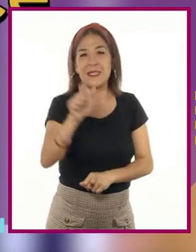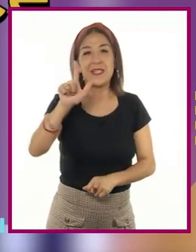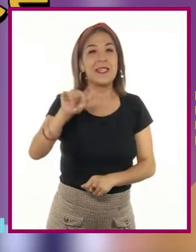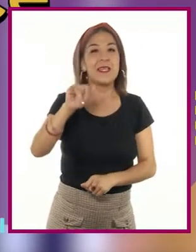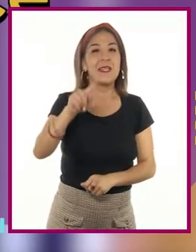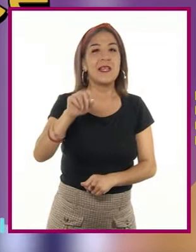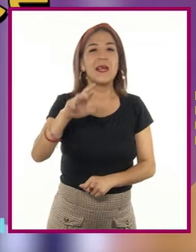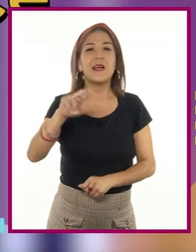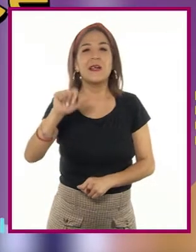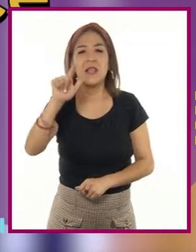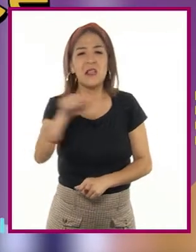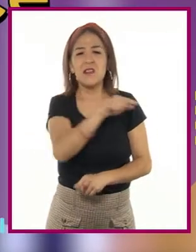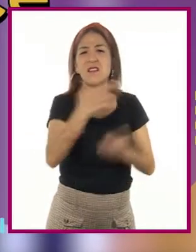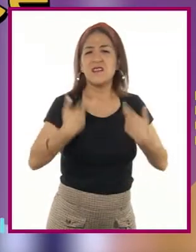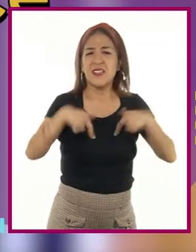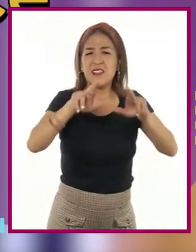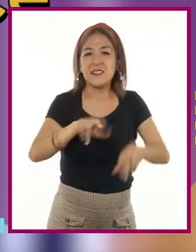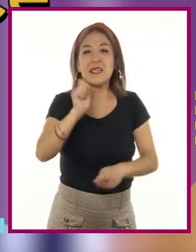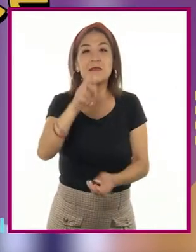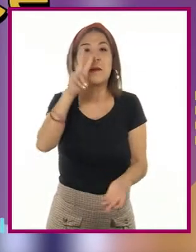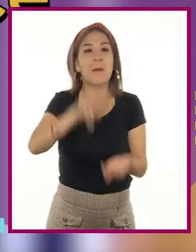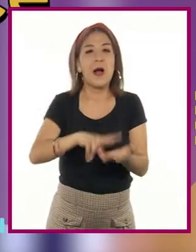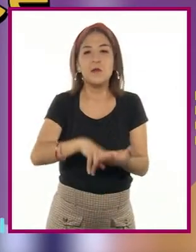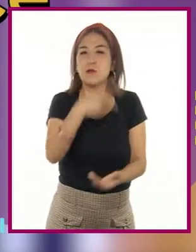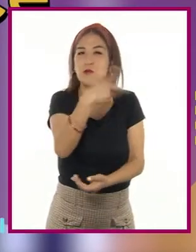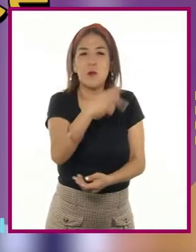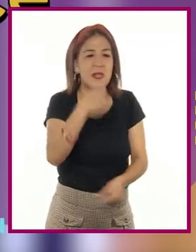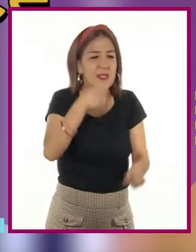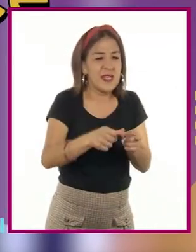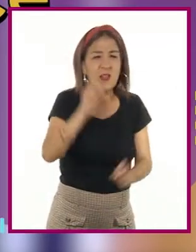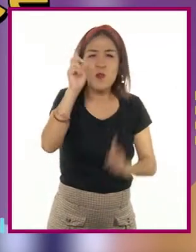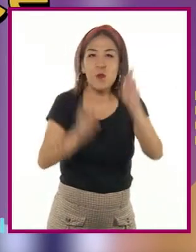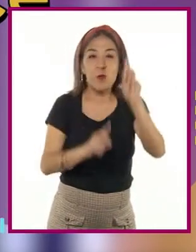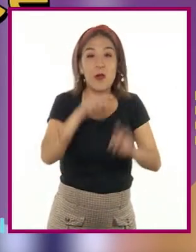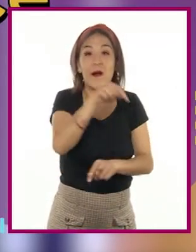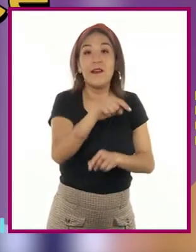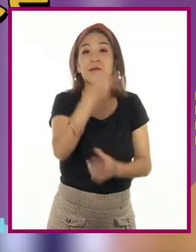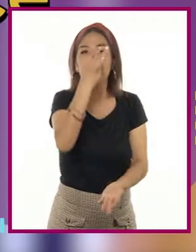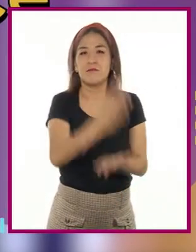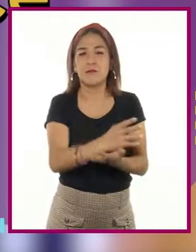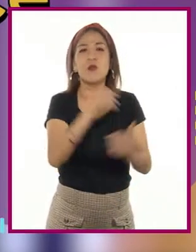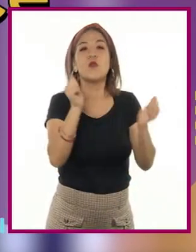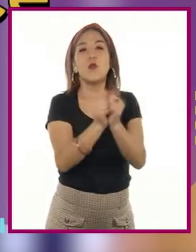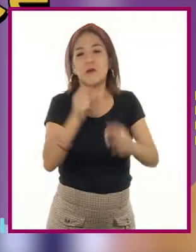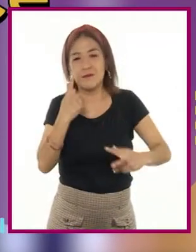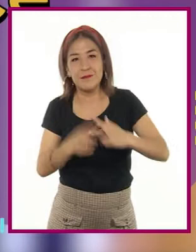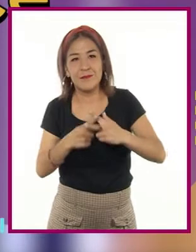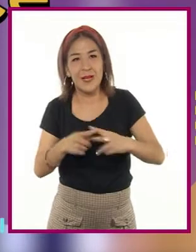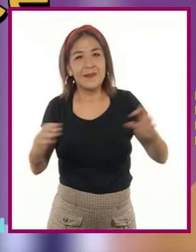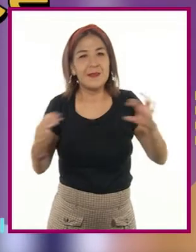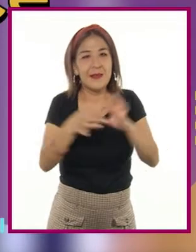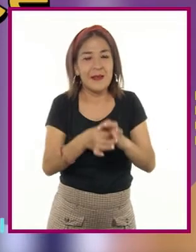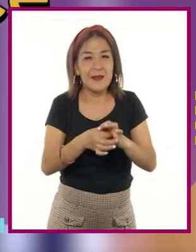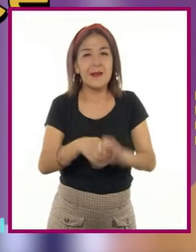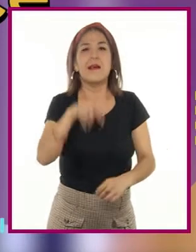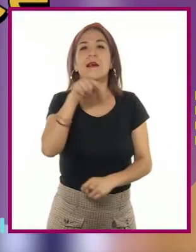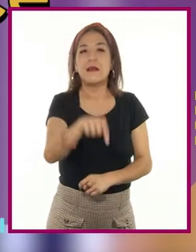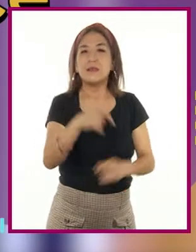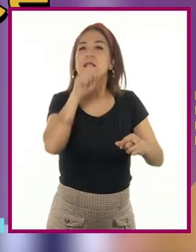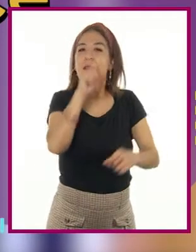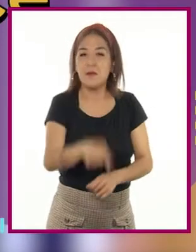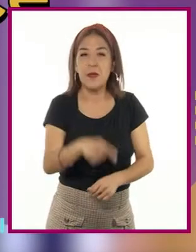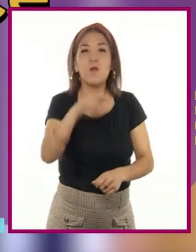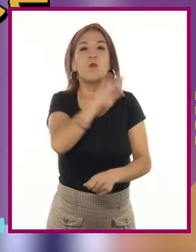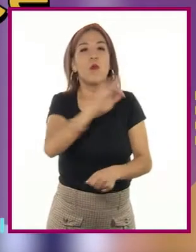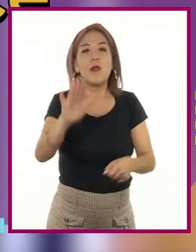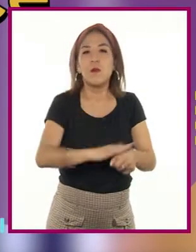que representa a un valor único desconocido dentro de una expresión matemática y es el único que hace que